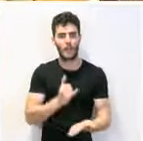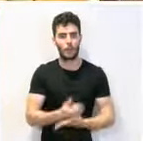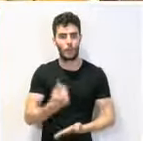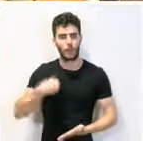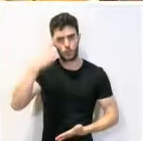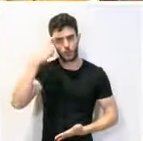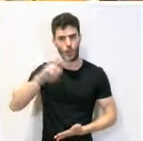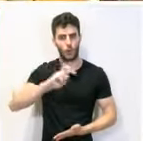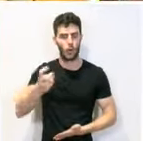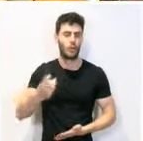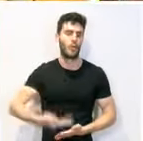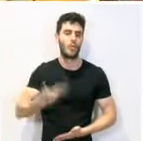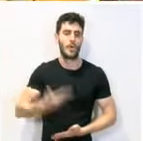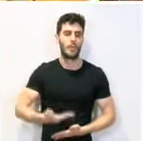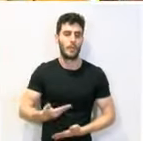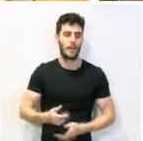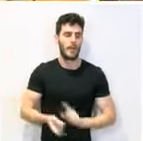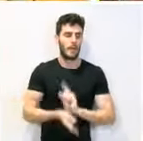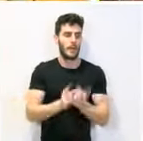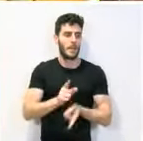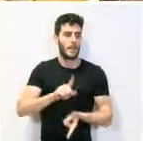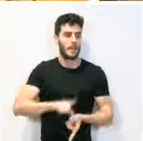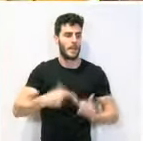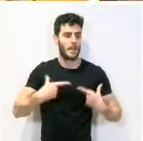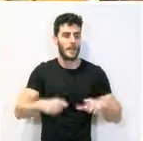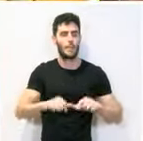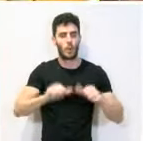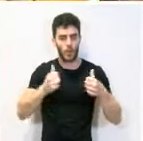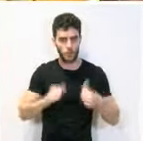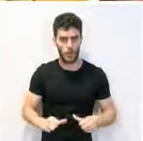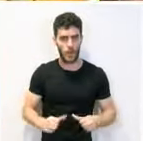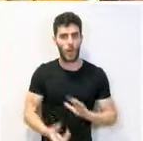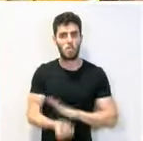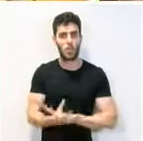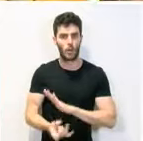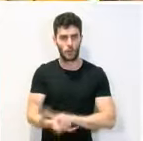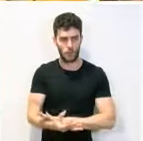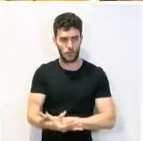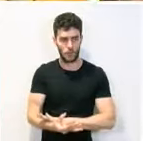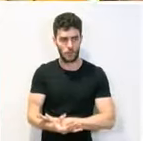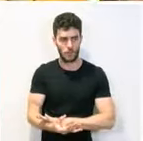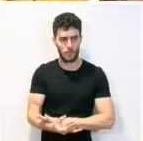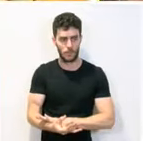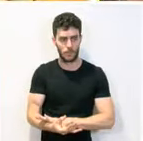ejes fundamentales. Cambiar también el ámbito del modelo productivo,